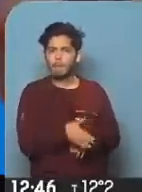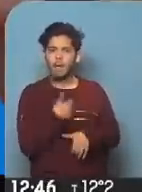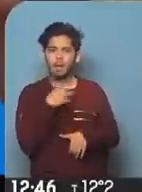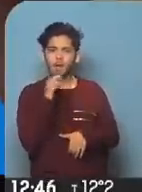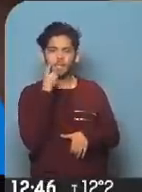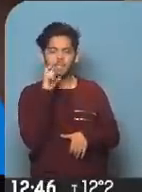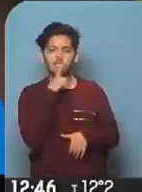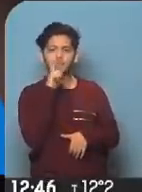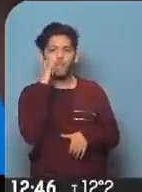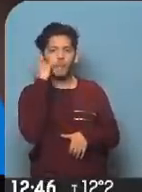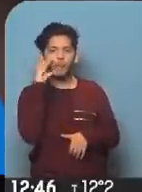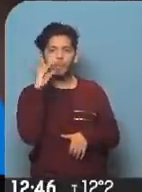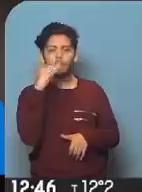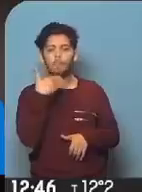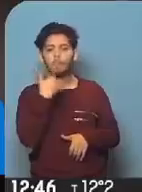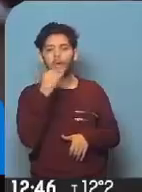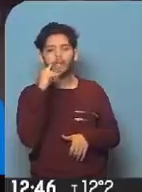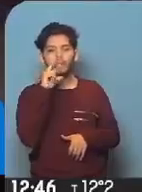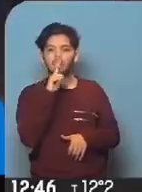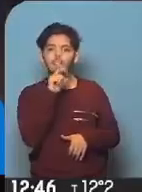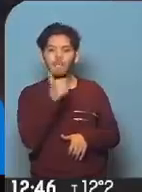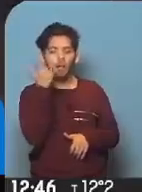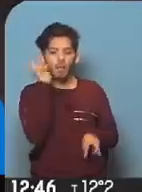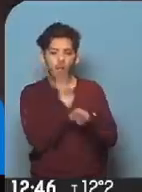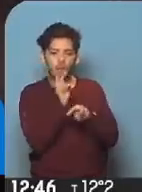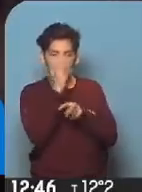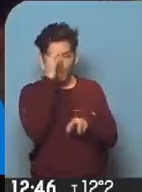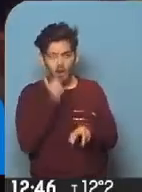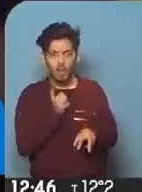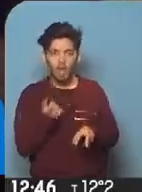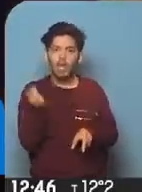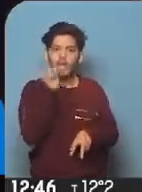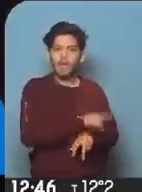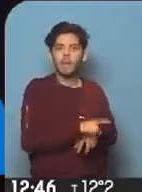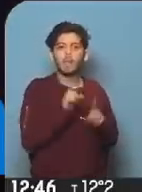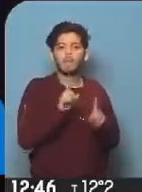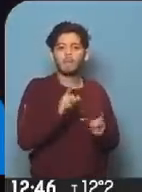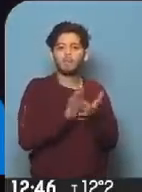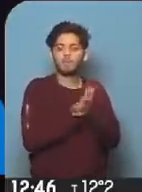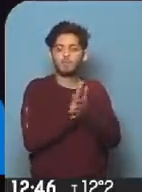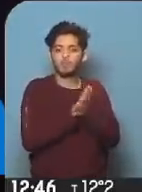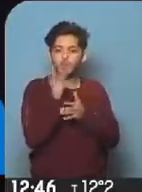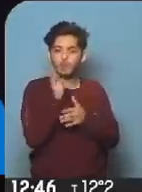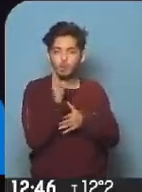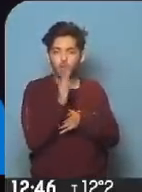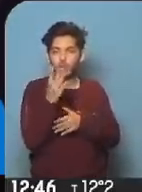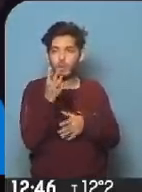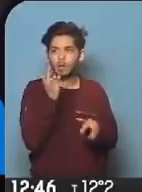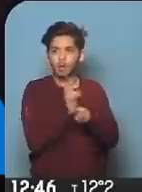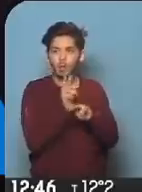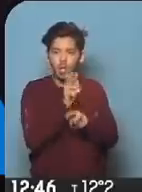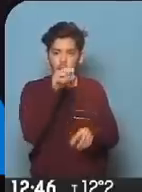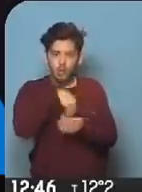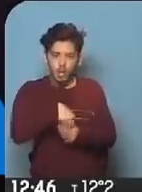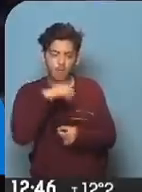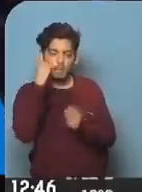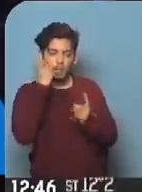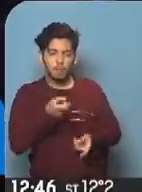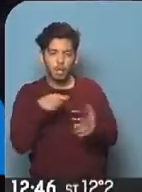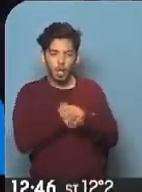y ser machista y defender la dictadura que solucionar lo que Bolsonaro dice que va a solucionar, que es la seguridad interna y la